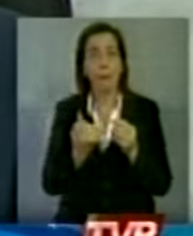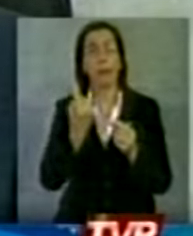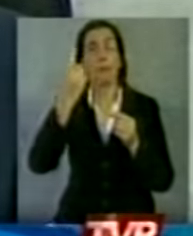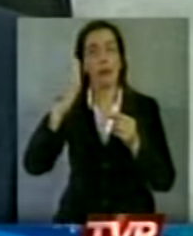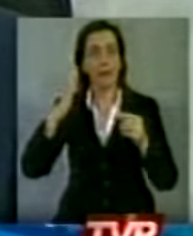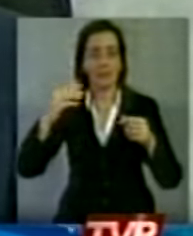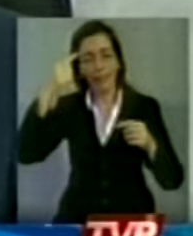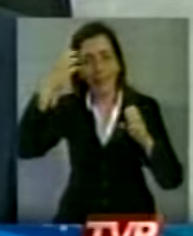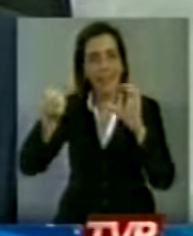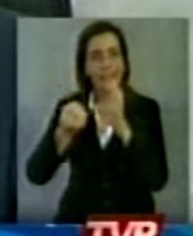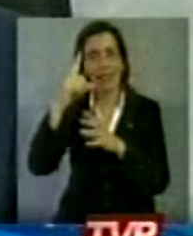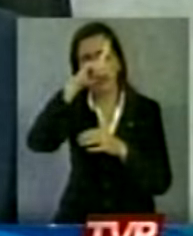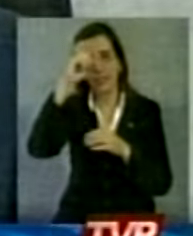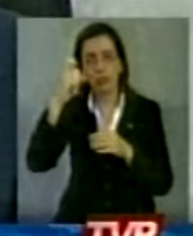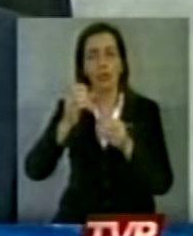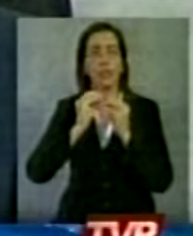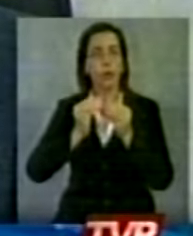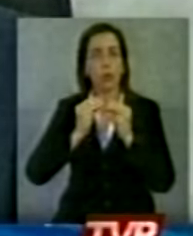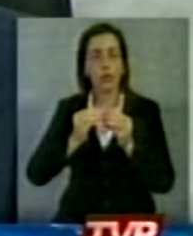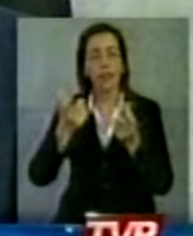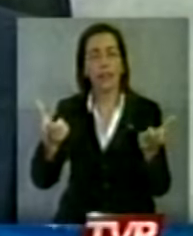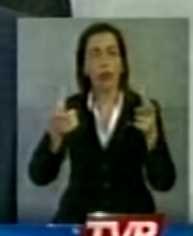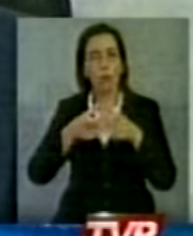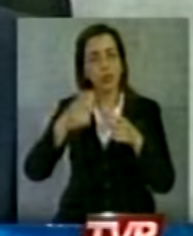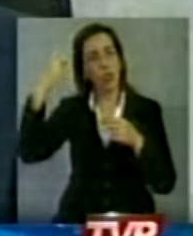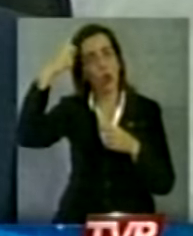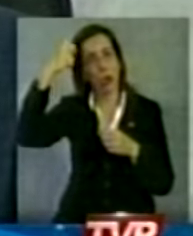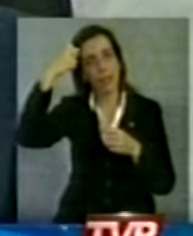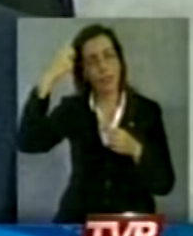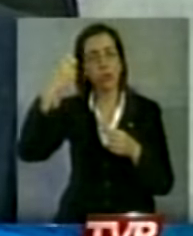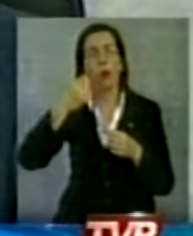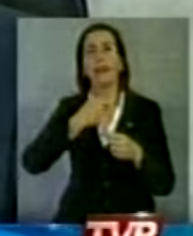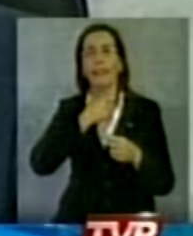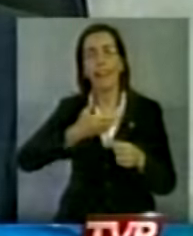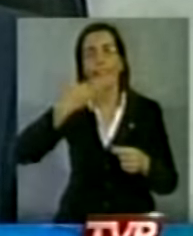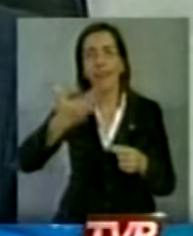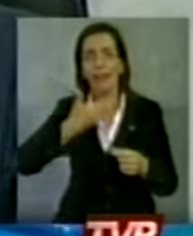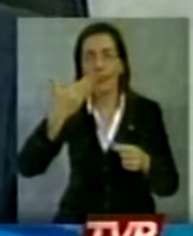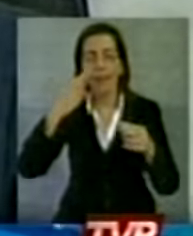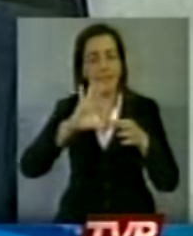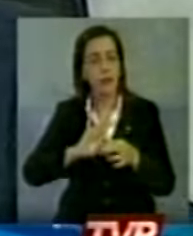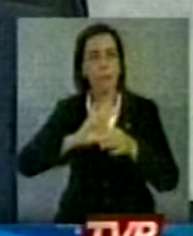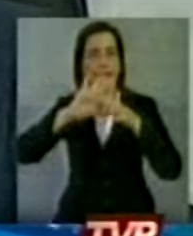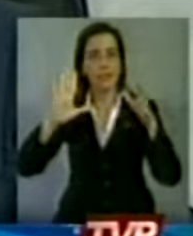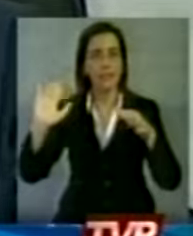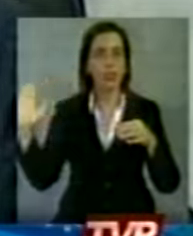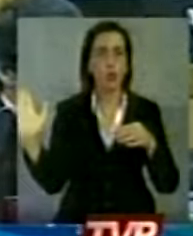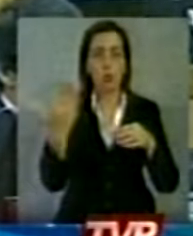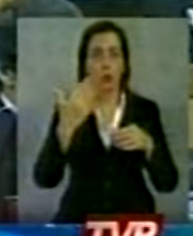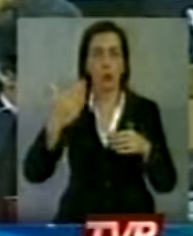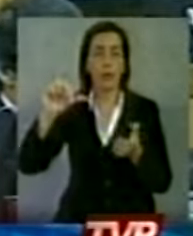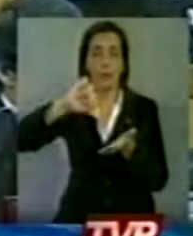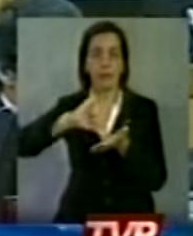en Congreso Constituyente para proclamar la independencia definitiva de nuestras tierras.